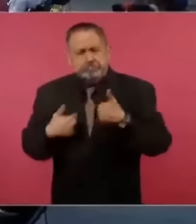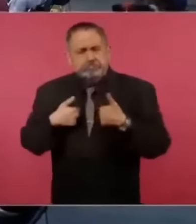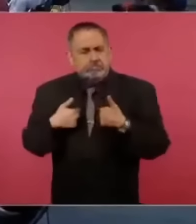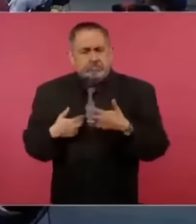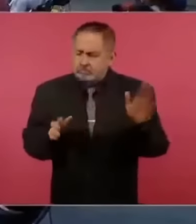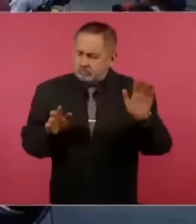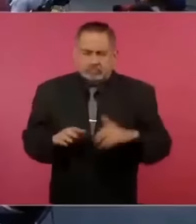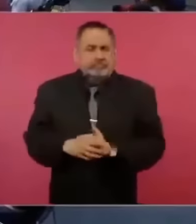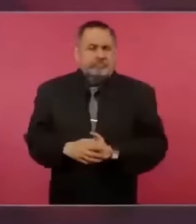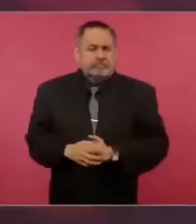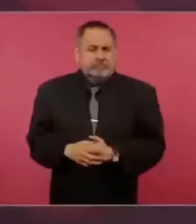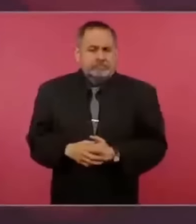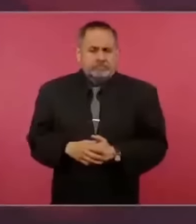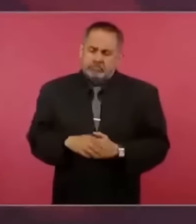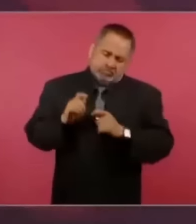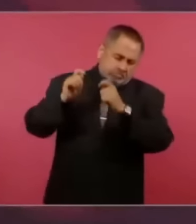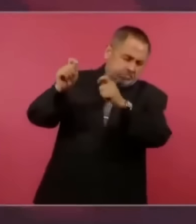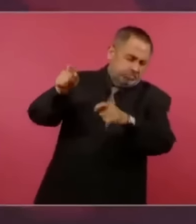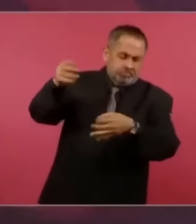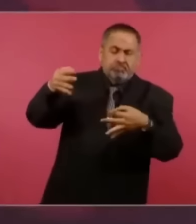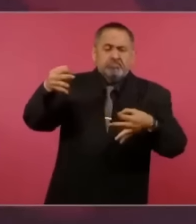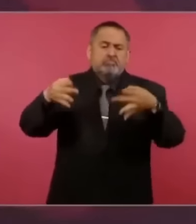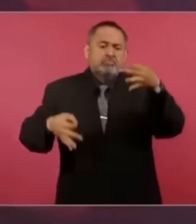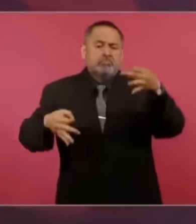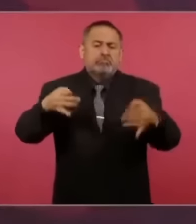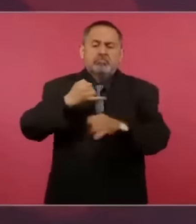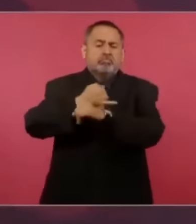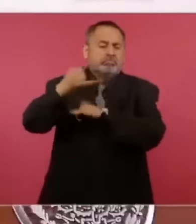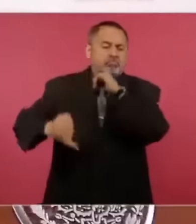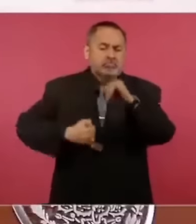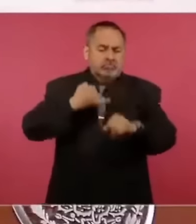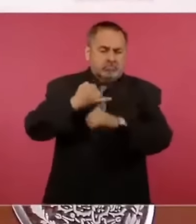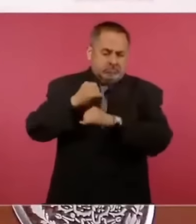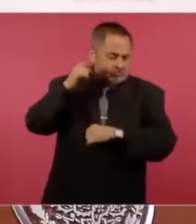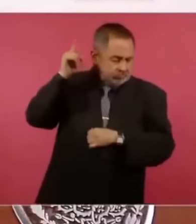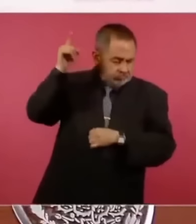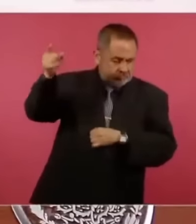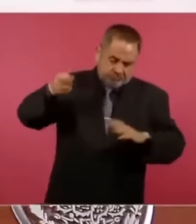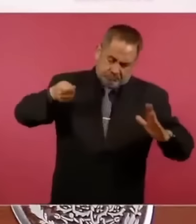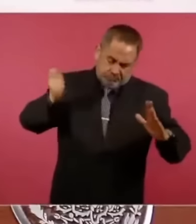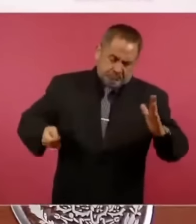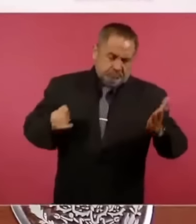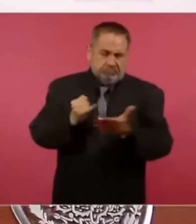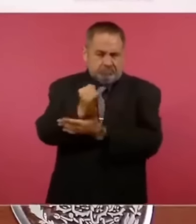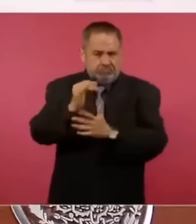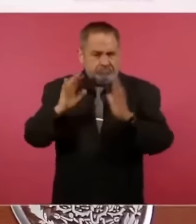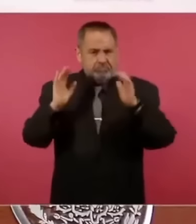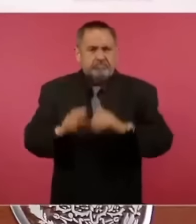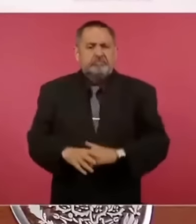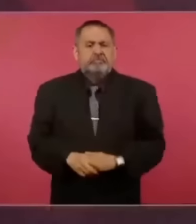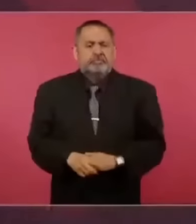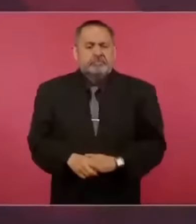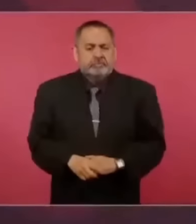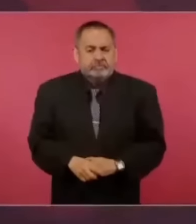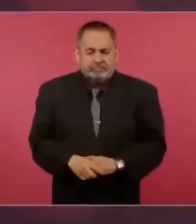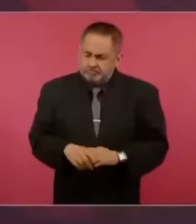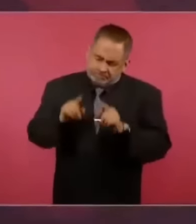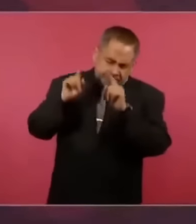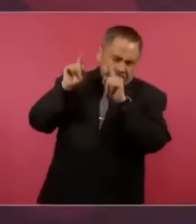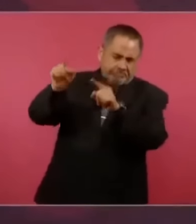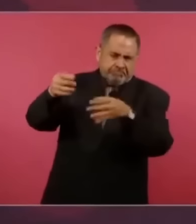Esto ya está en la Corte Internacional y allá se va a resolver. Todo a través de la Corte. Todo a través de la